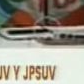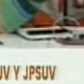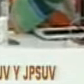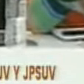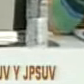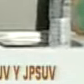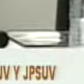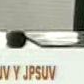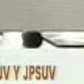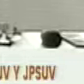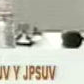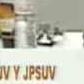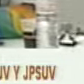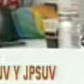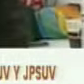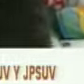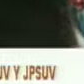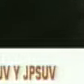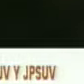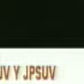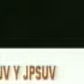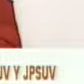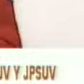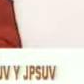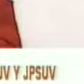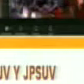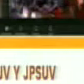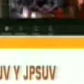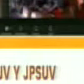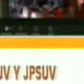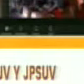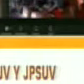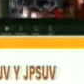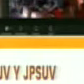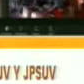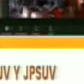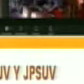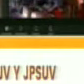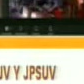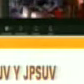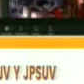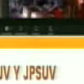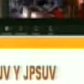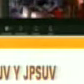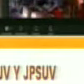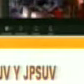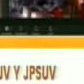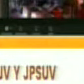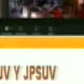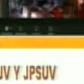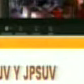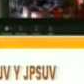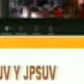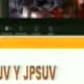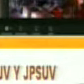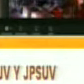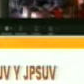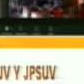una evaluación de las tareas que tenemos, de las tareas que hemos